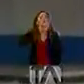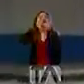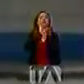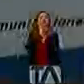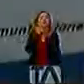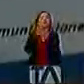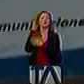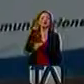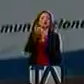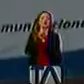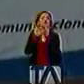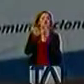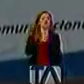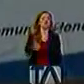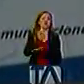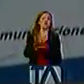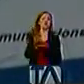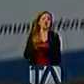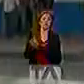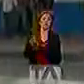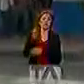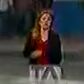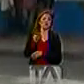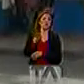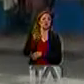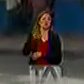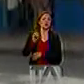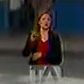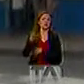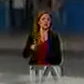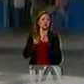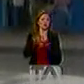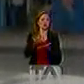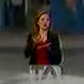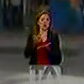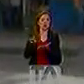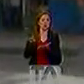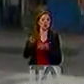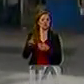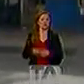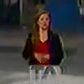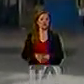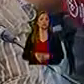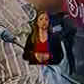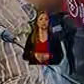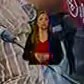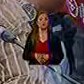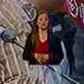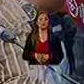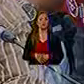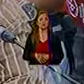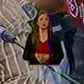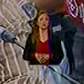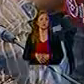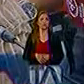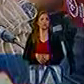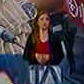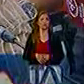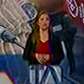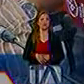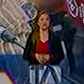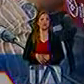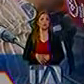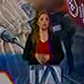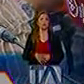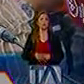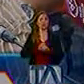despidos que hubo en la década pasada. Cerca de 2.500 personas fueron separadas de sus cargos. Y que debe ser totalmente